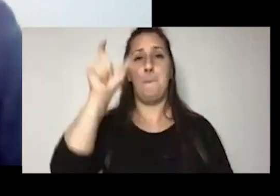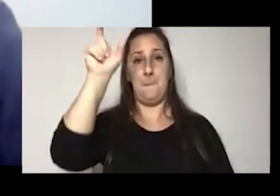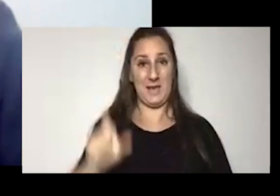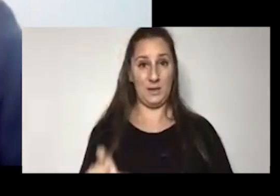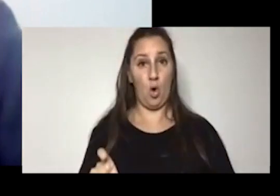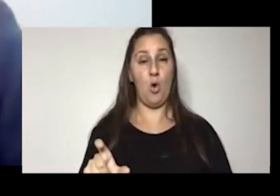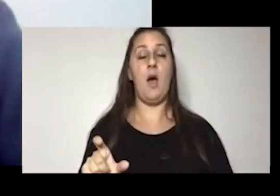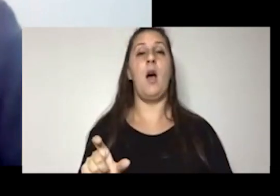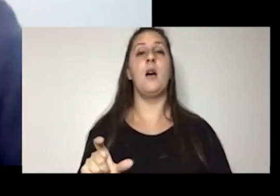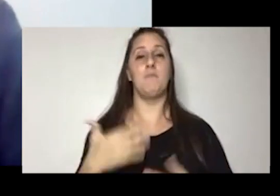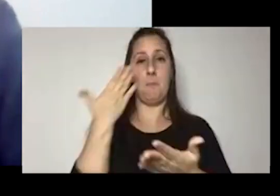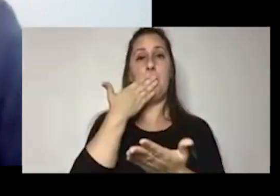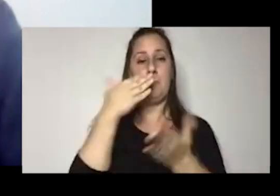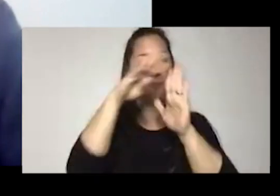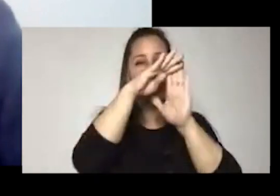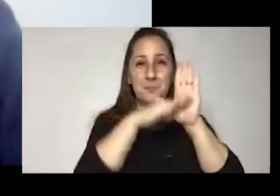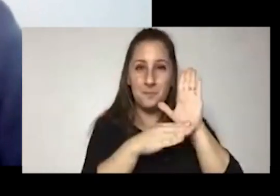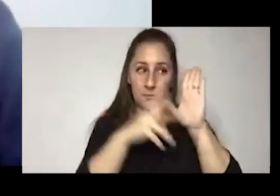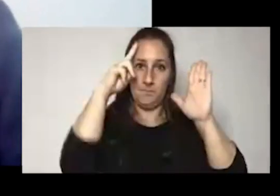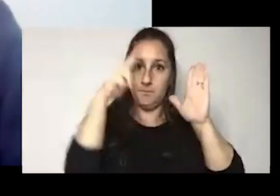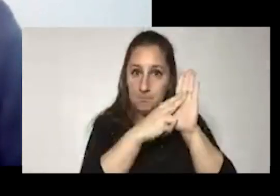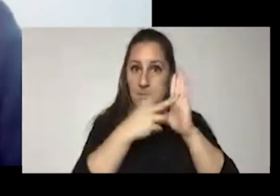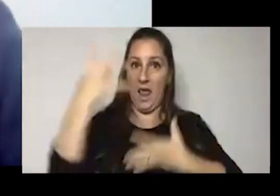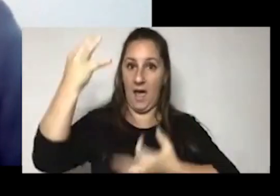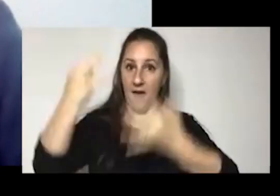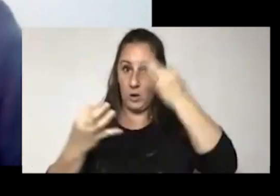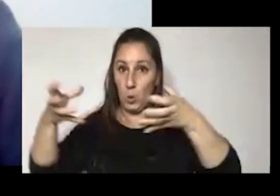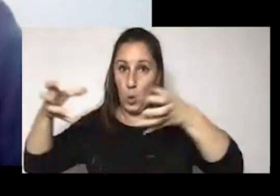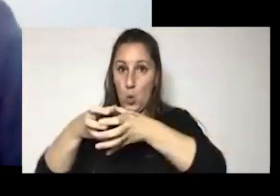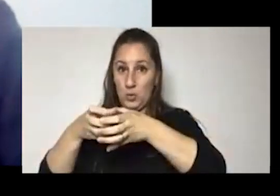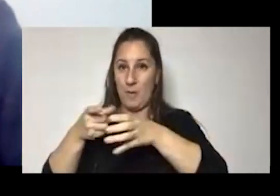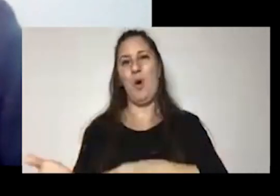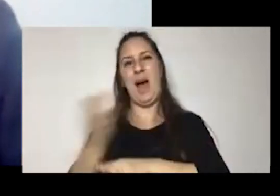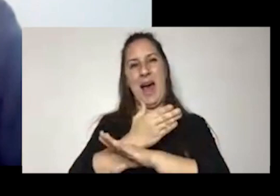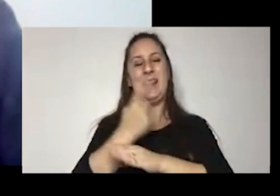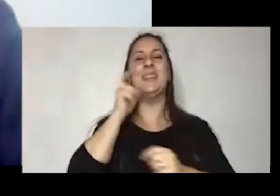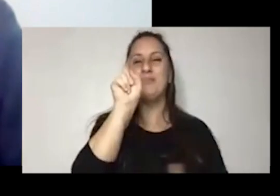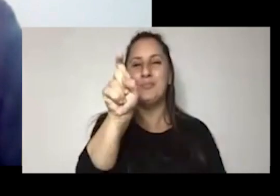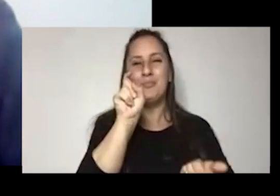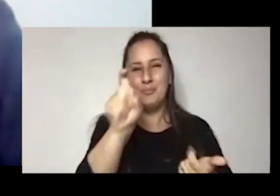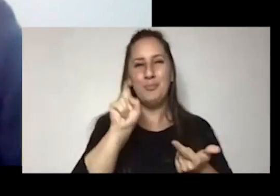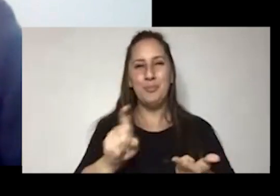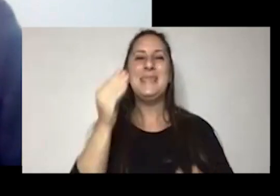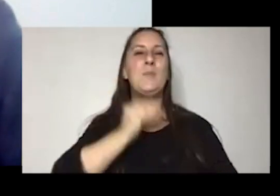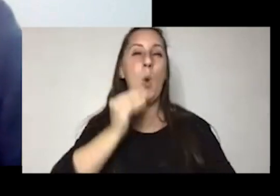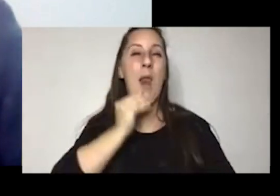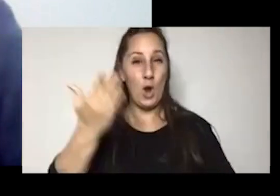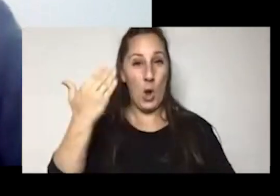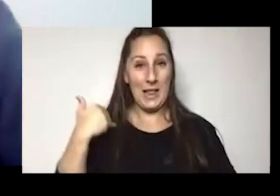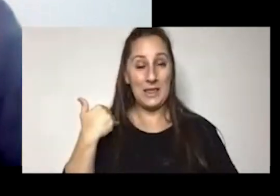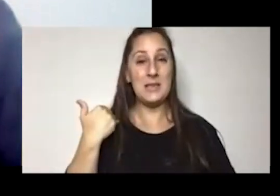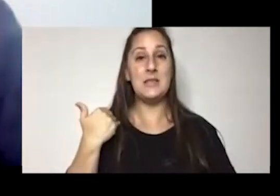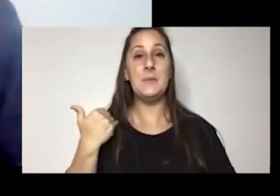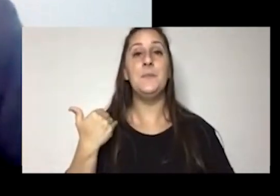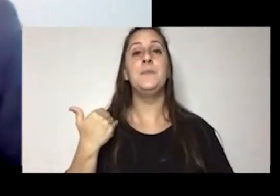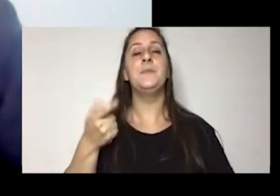ciertos requisitos para evaluarse, que son los que estábamos justamente viendo en el simulacro, según la deficiencia, la